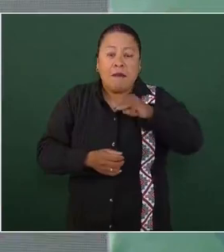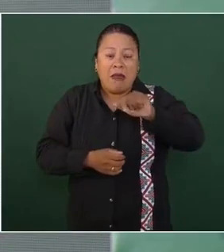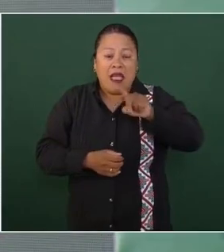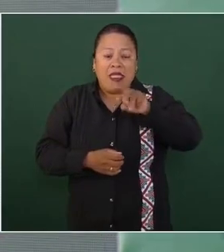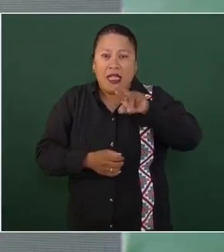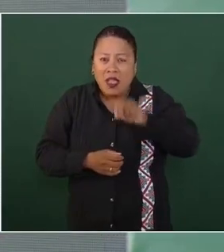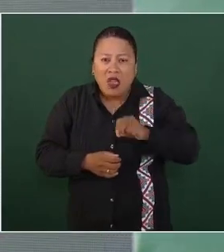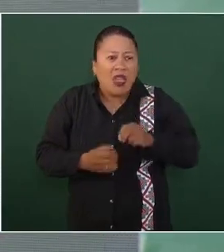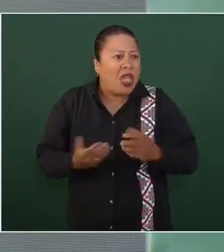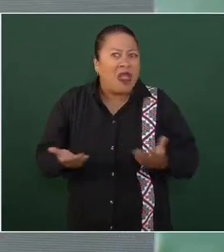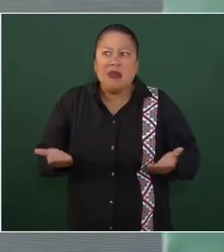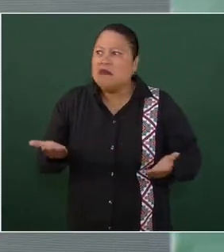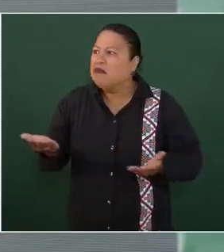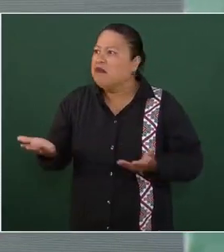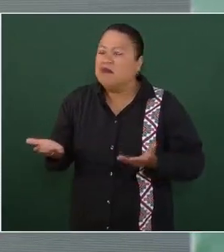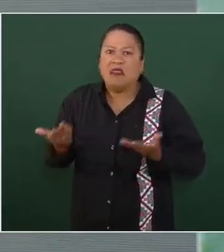esto